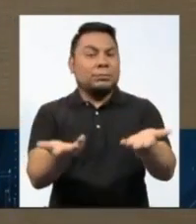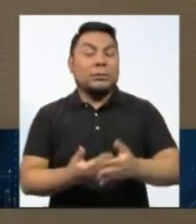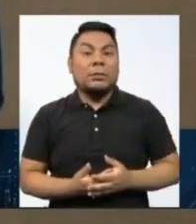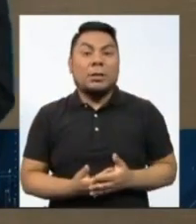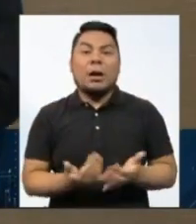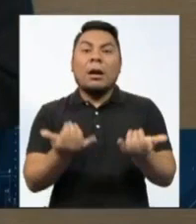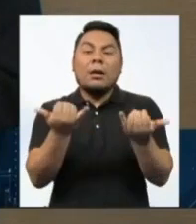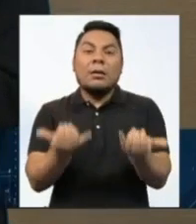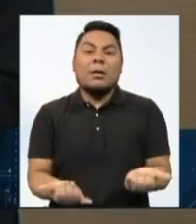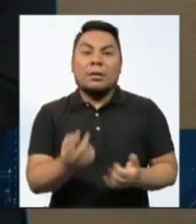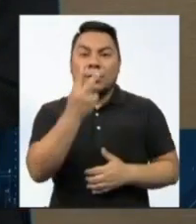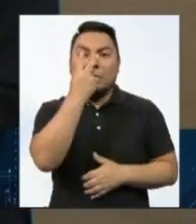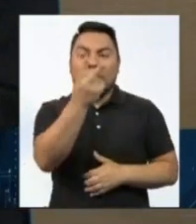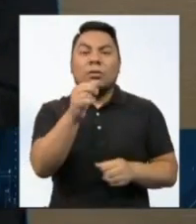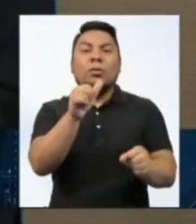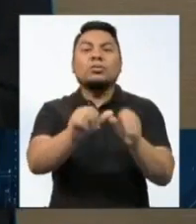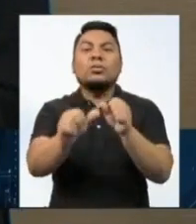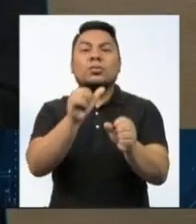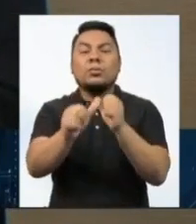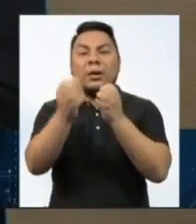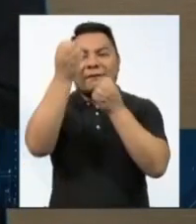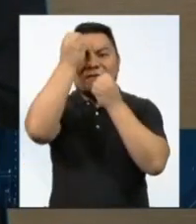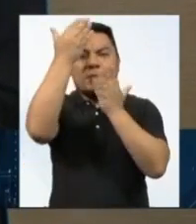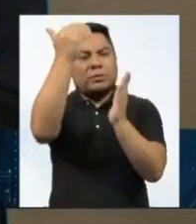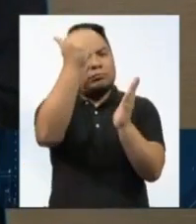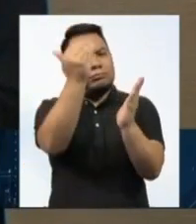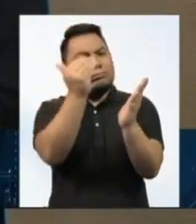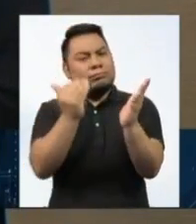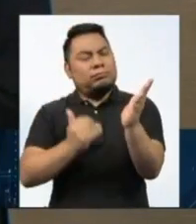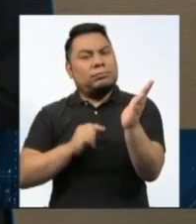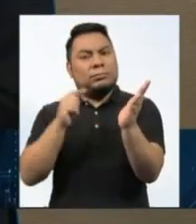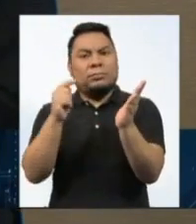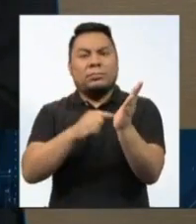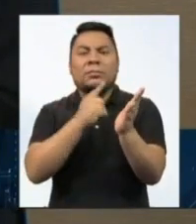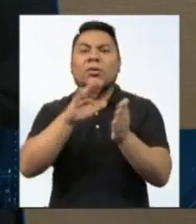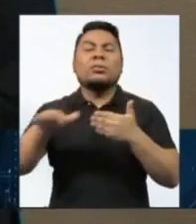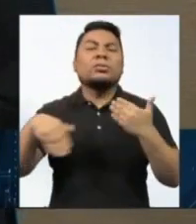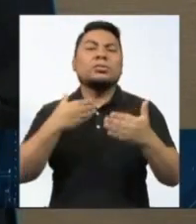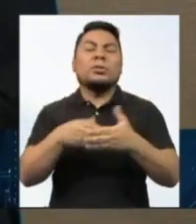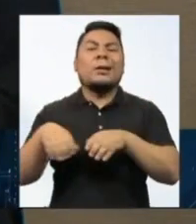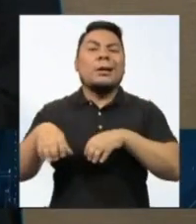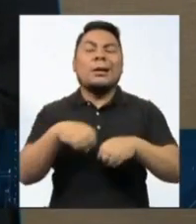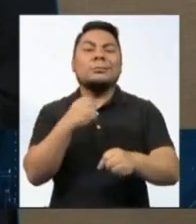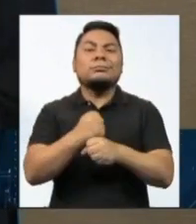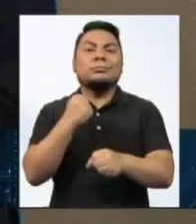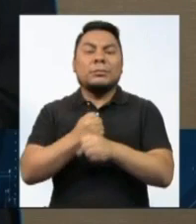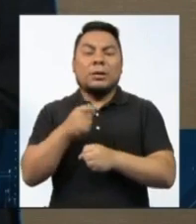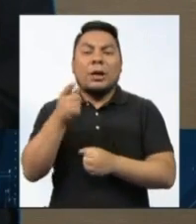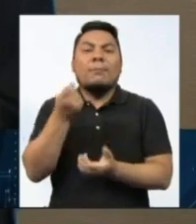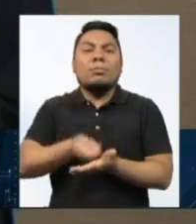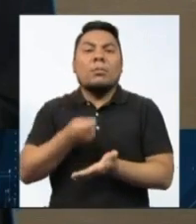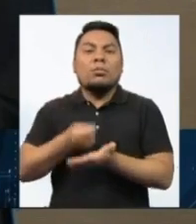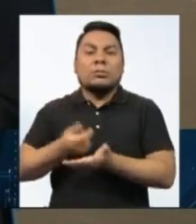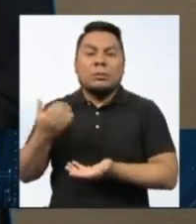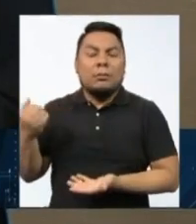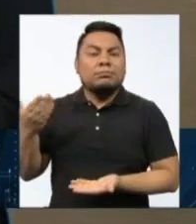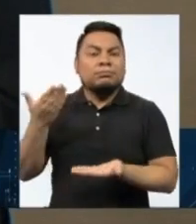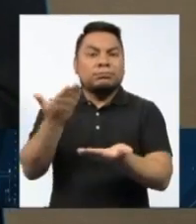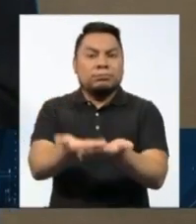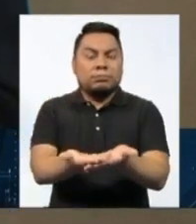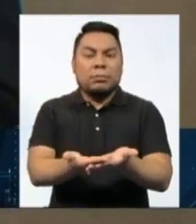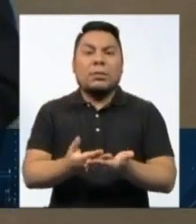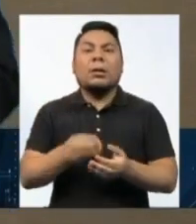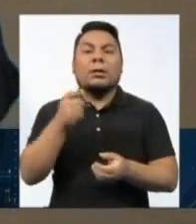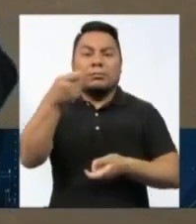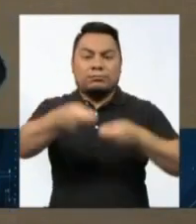viendo las cifras de la ejecución presupuestal, la inversión